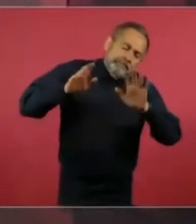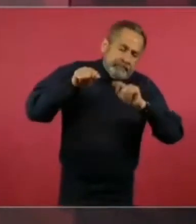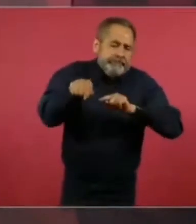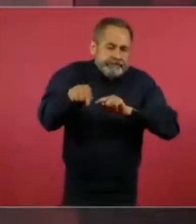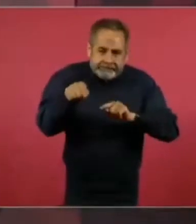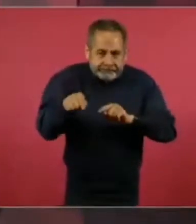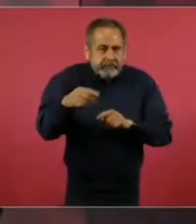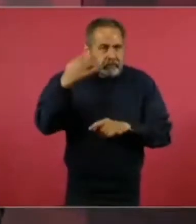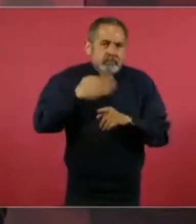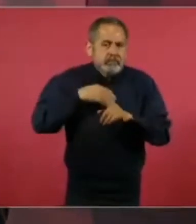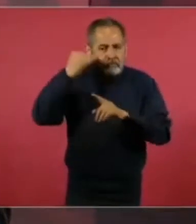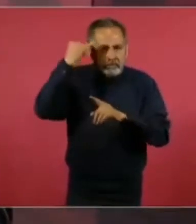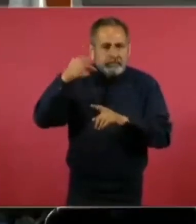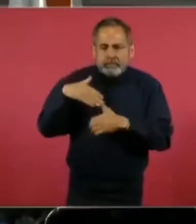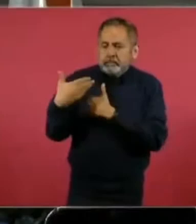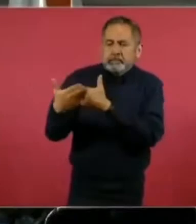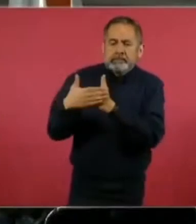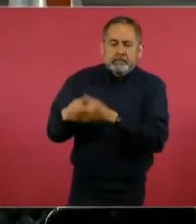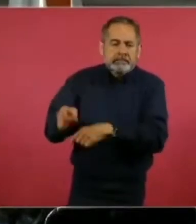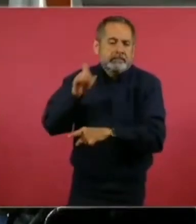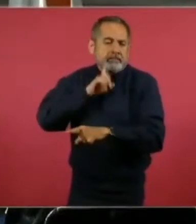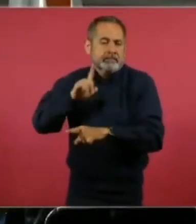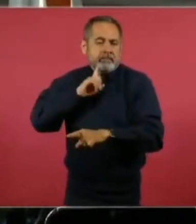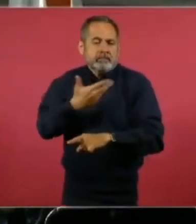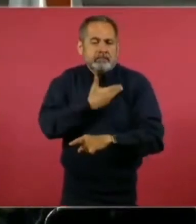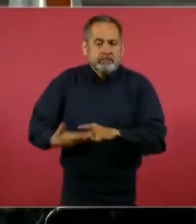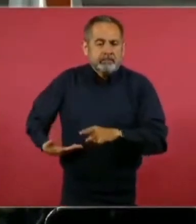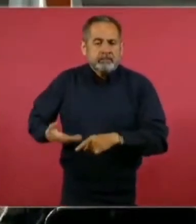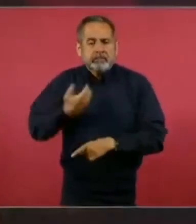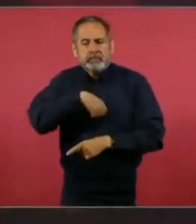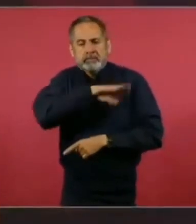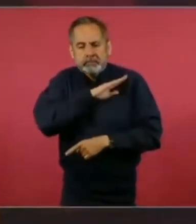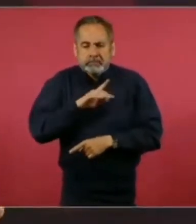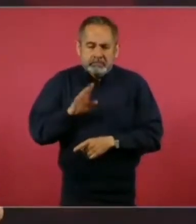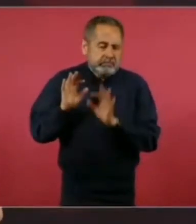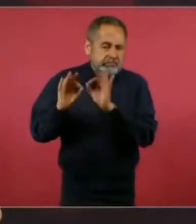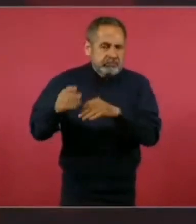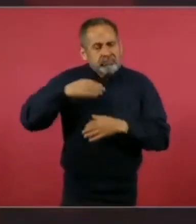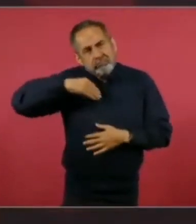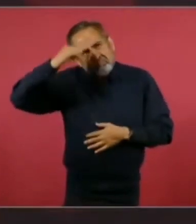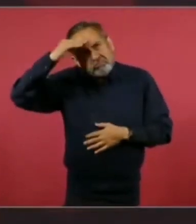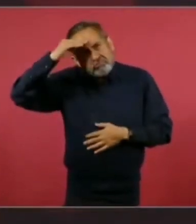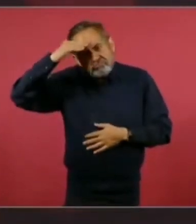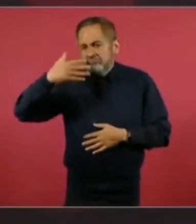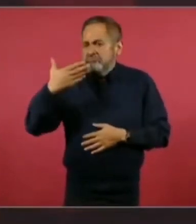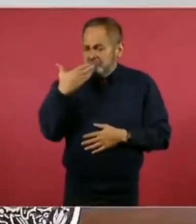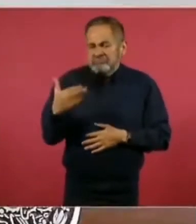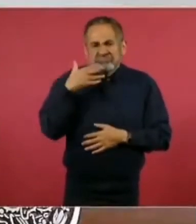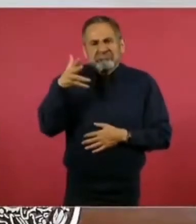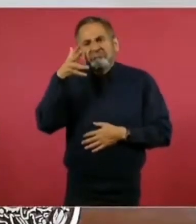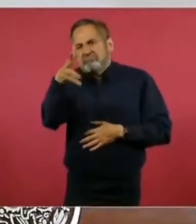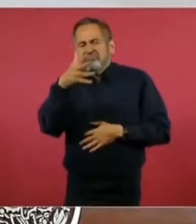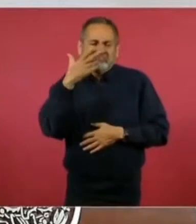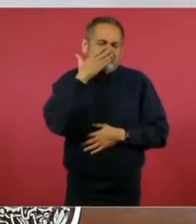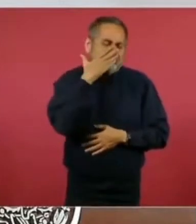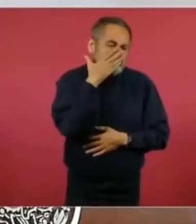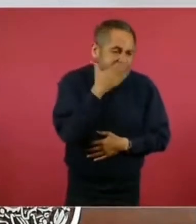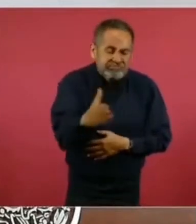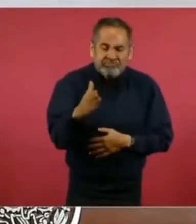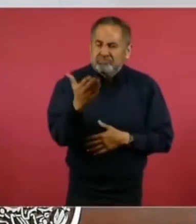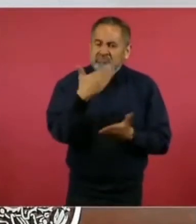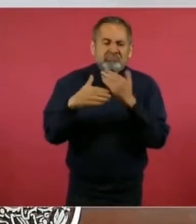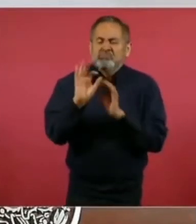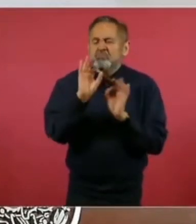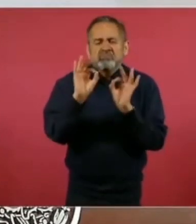la próxima presidenta. Veo que le va a ir muy bien su